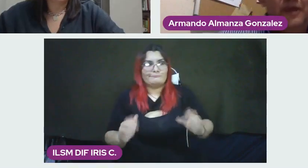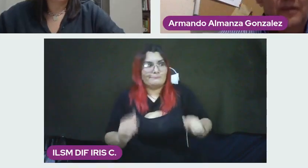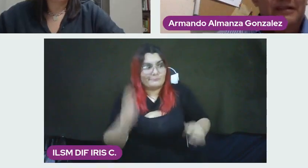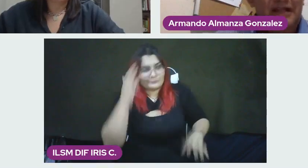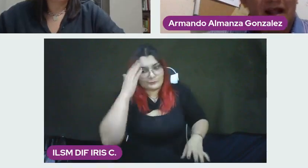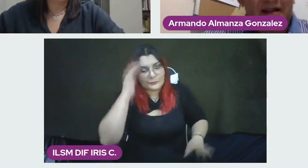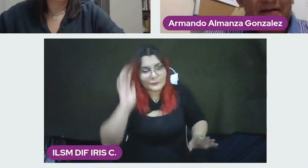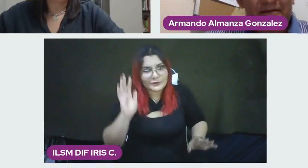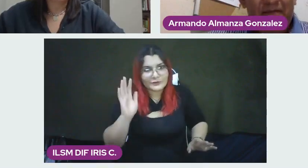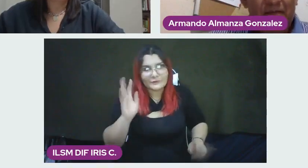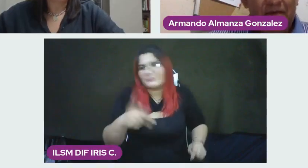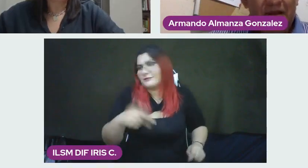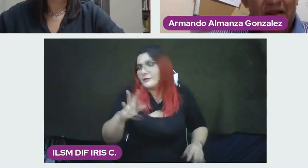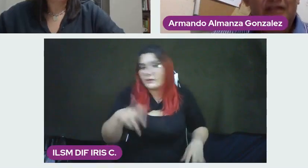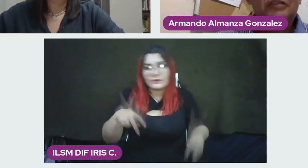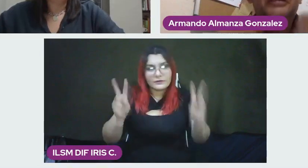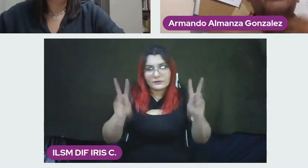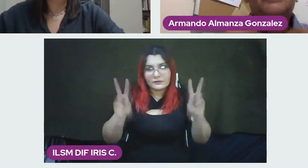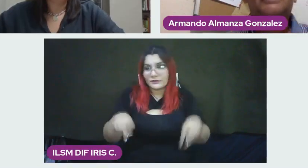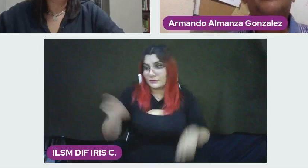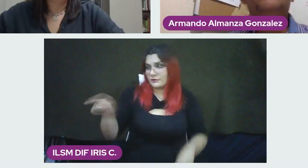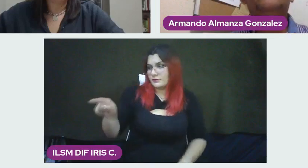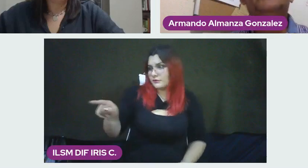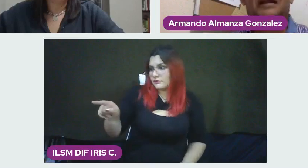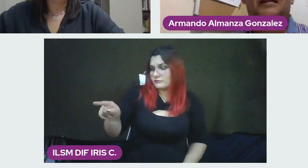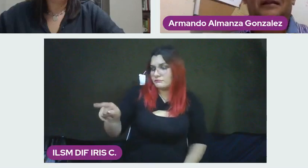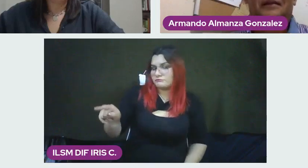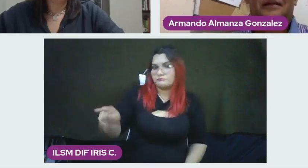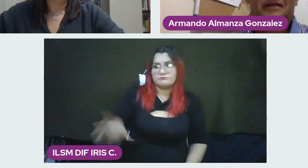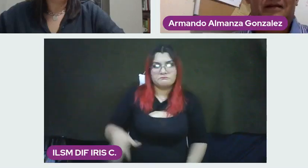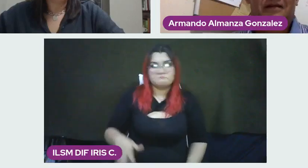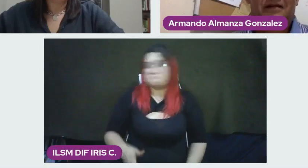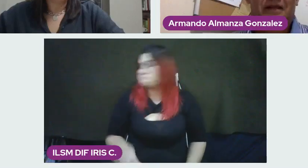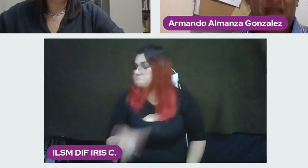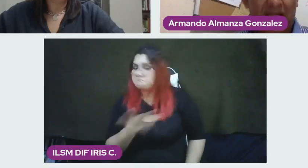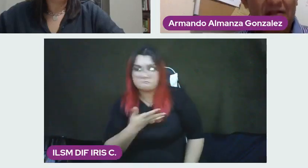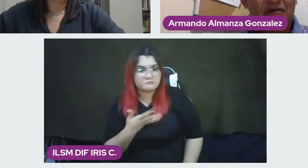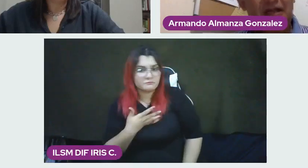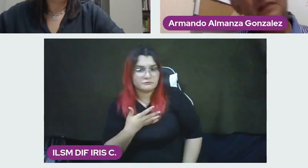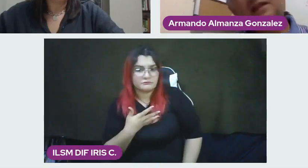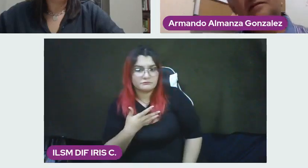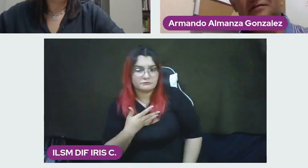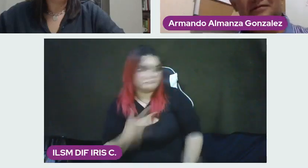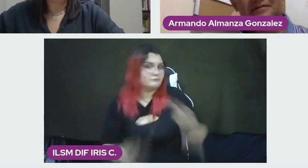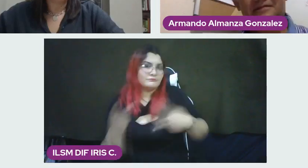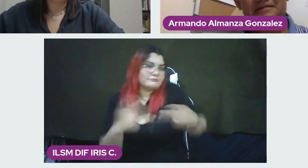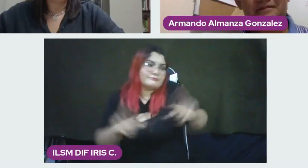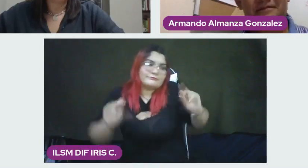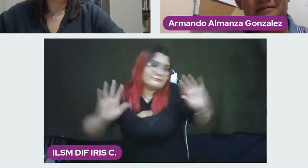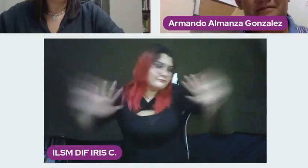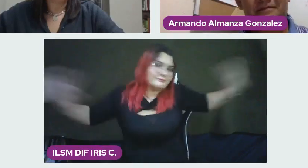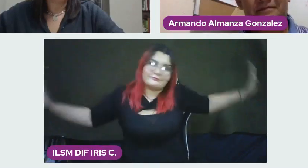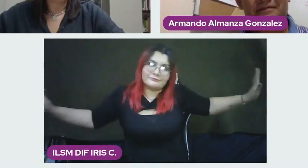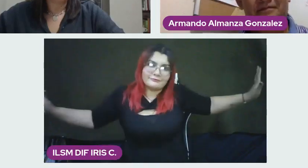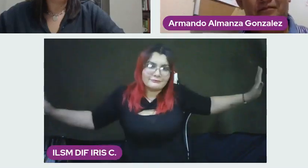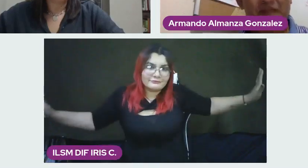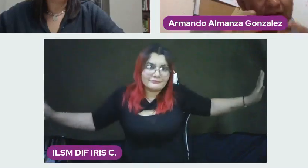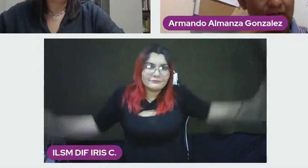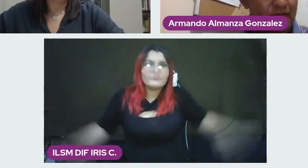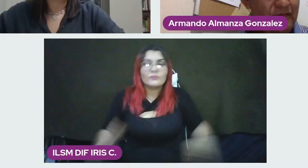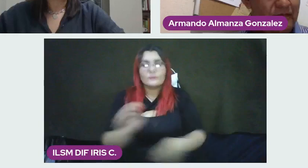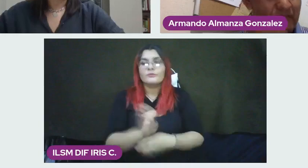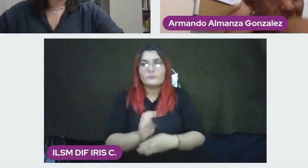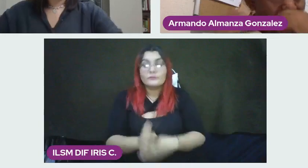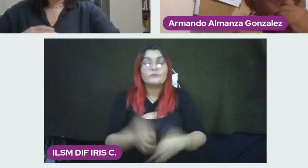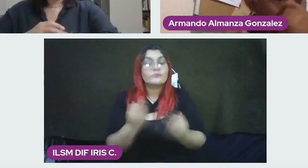los puede prestar. Y entonces tengo que reconocer qué es lo que tengo. Por